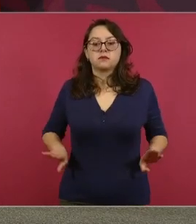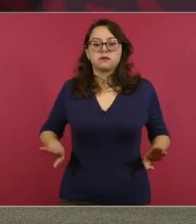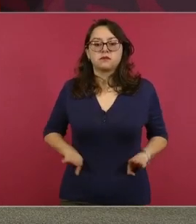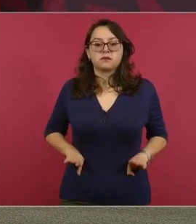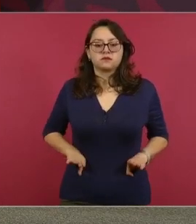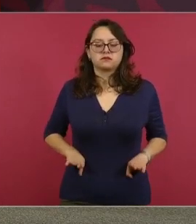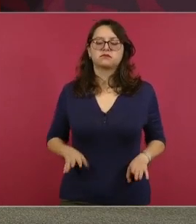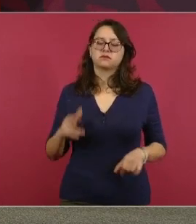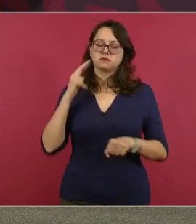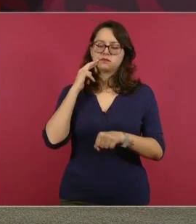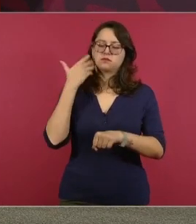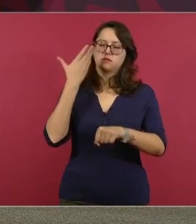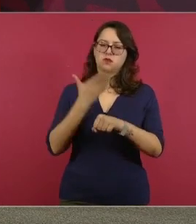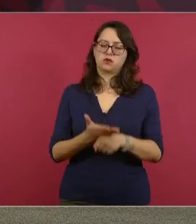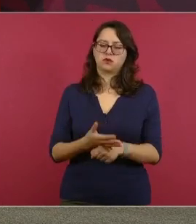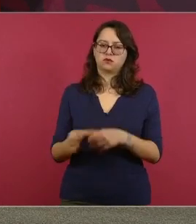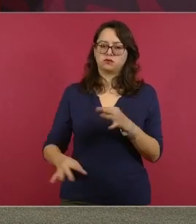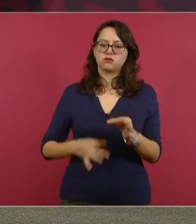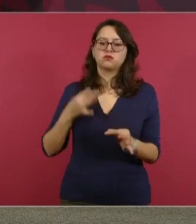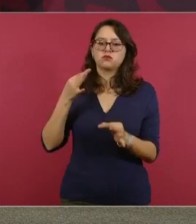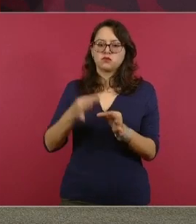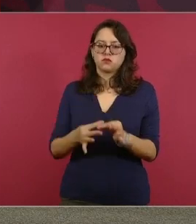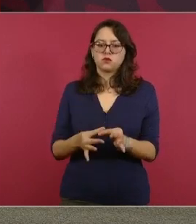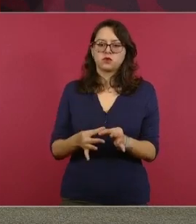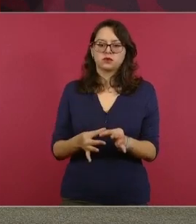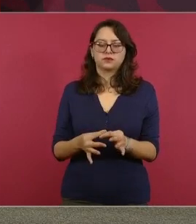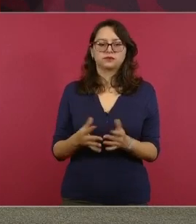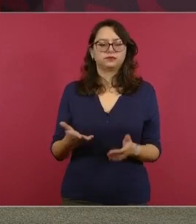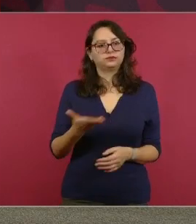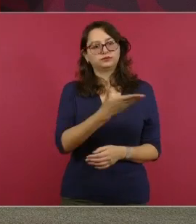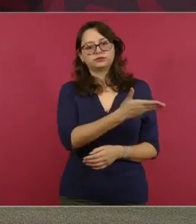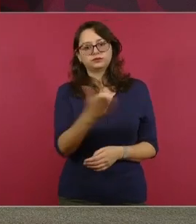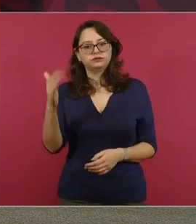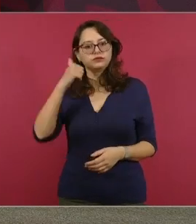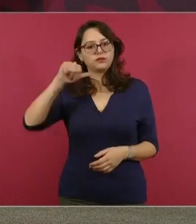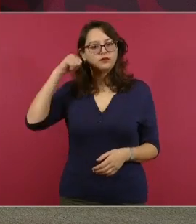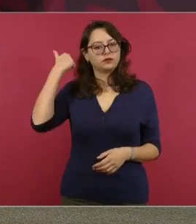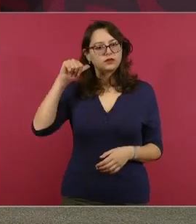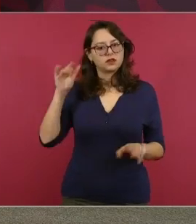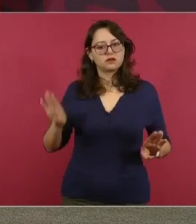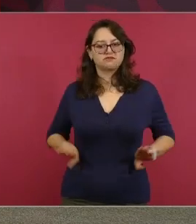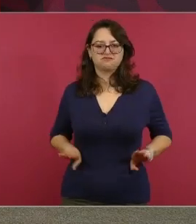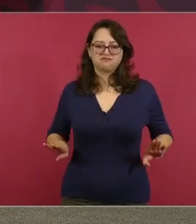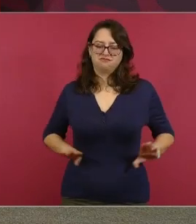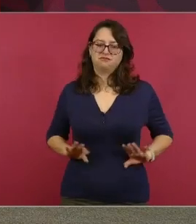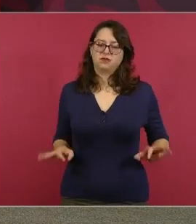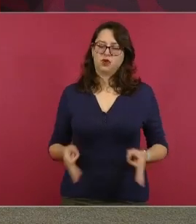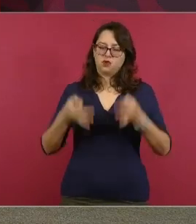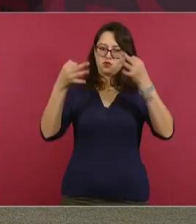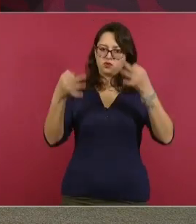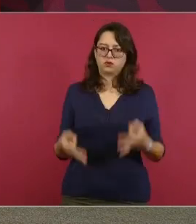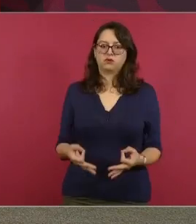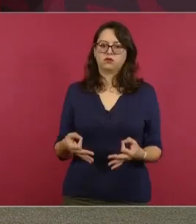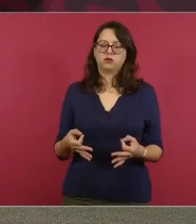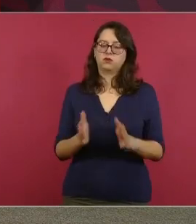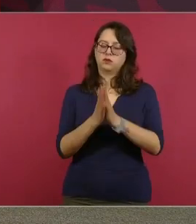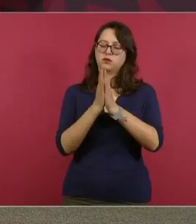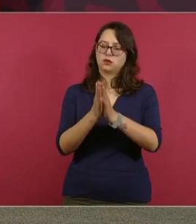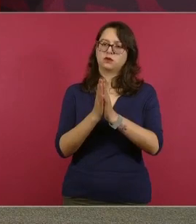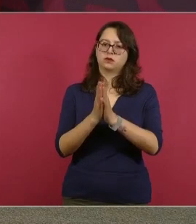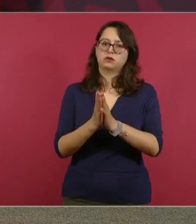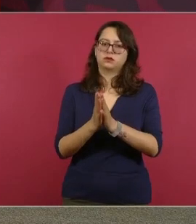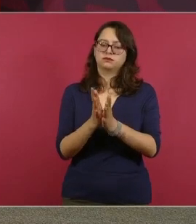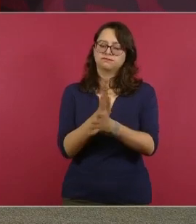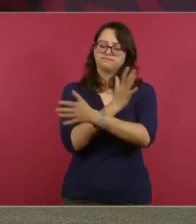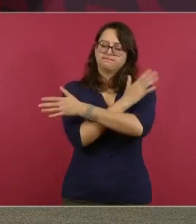mucha responsabilidad, como han sido los acapulqueños históricamente. Les dejo un